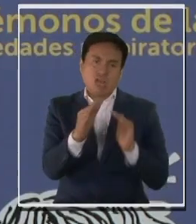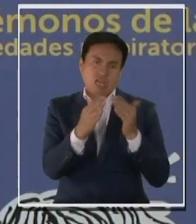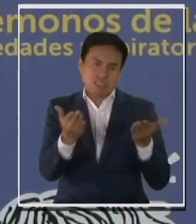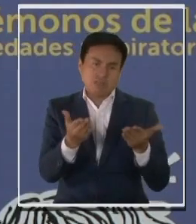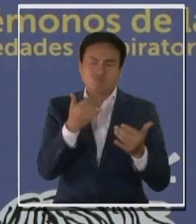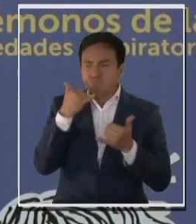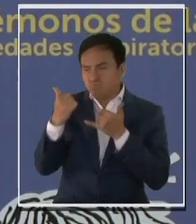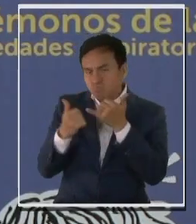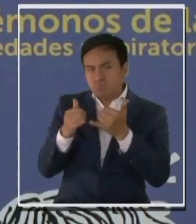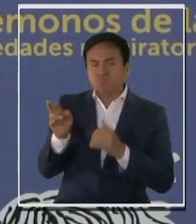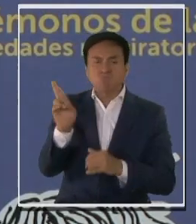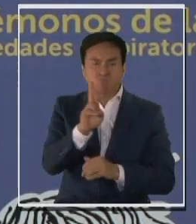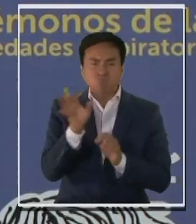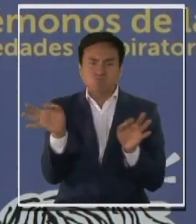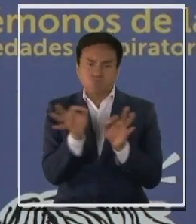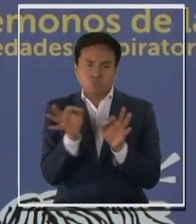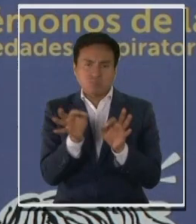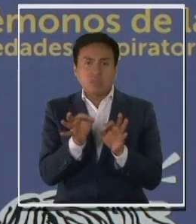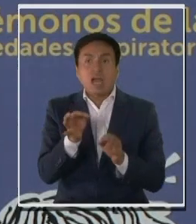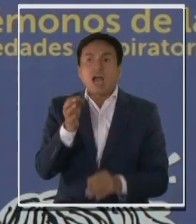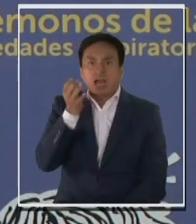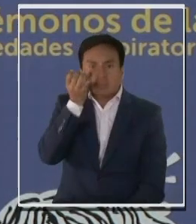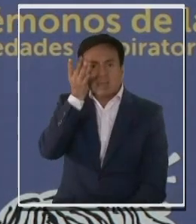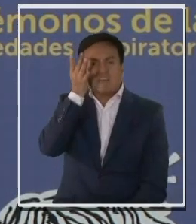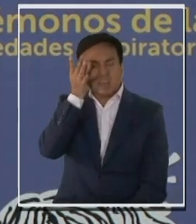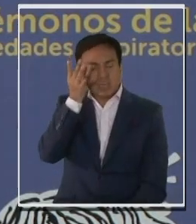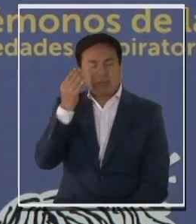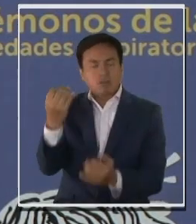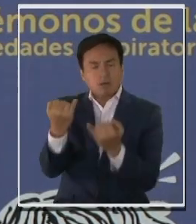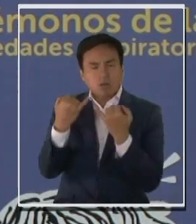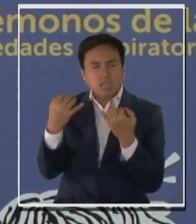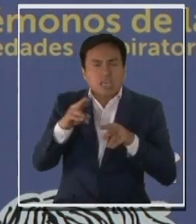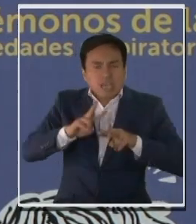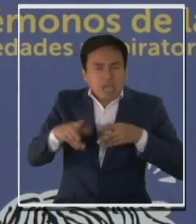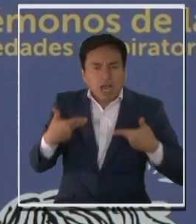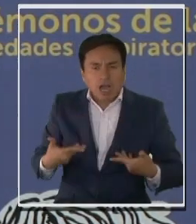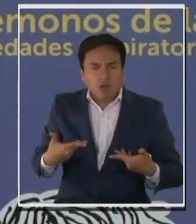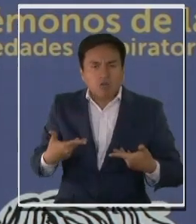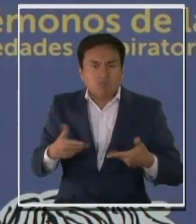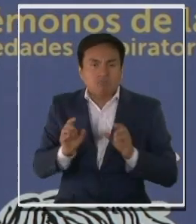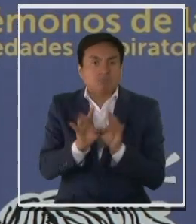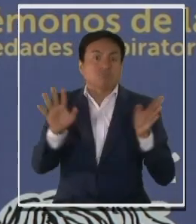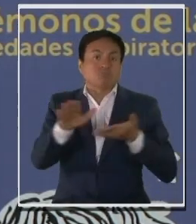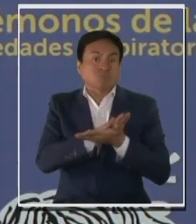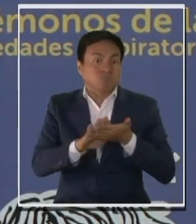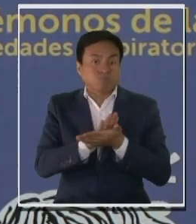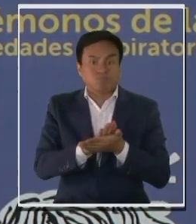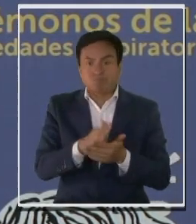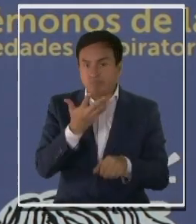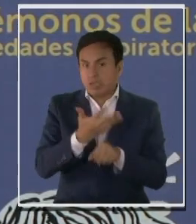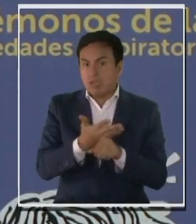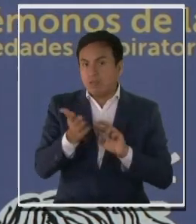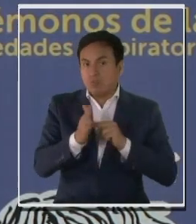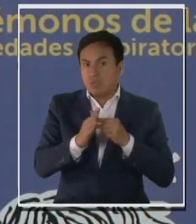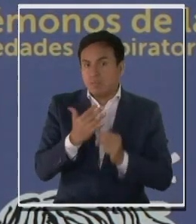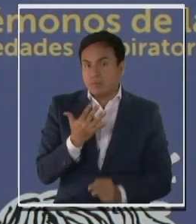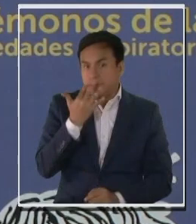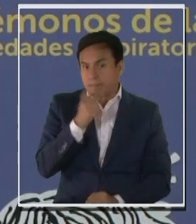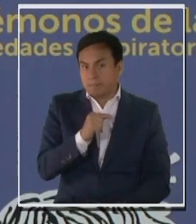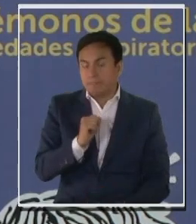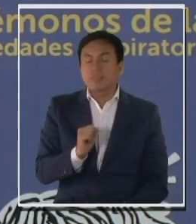poder saber orientarse que hacer en el caso de enfrentarse a uno de estos problemas